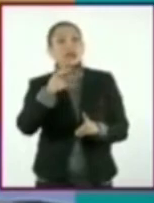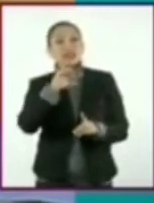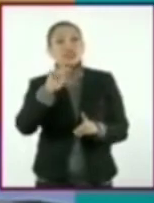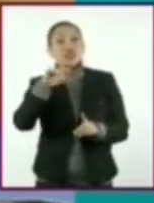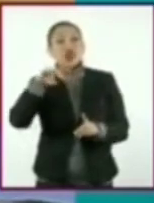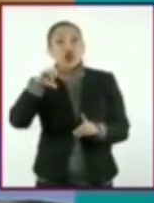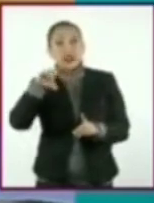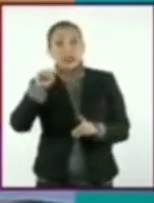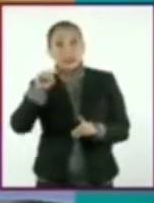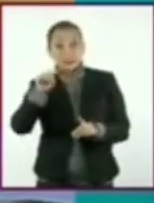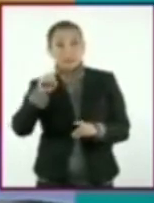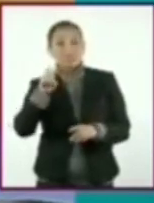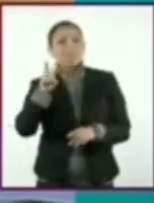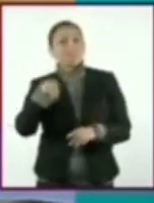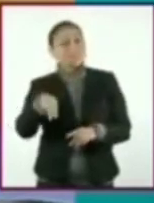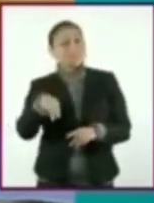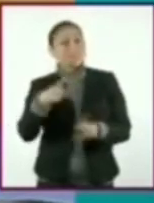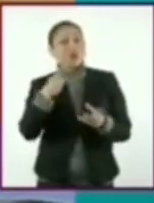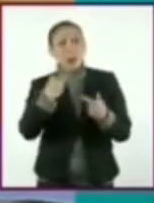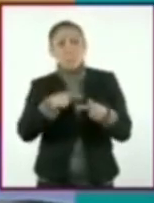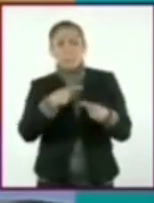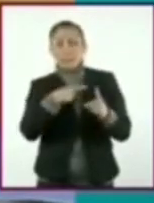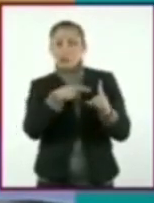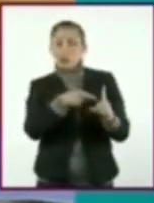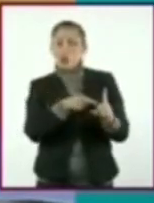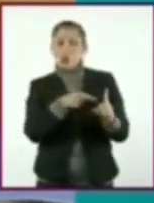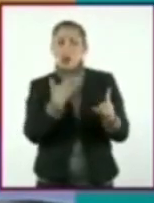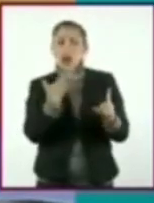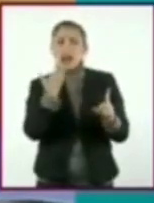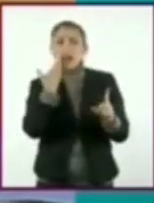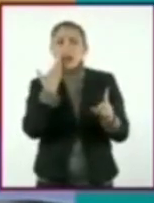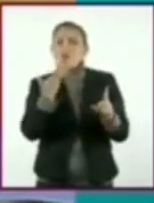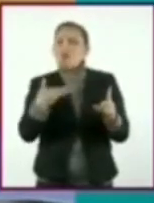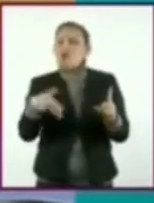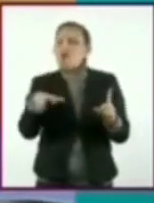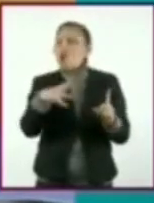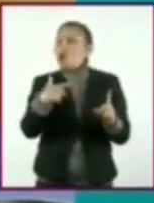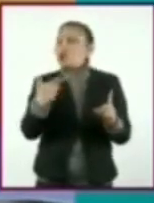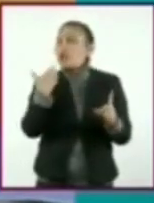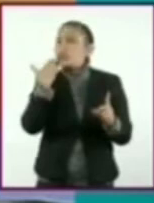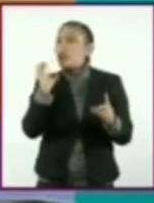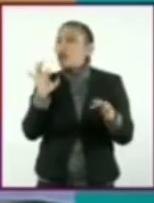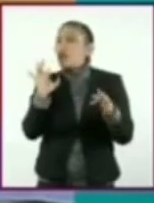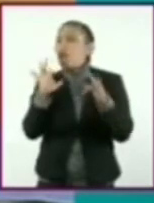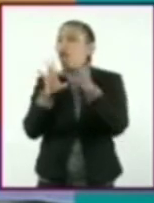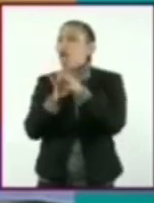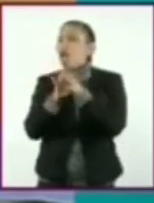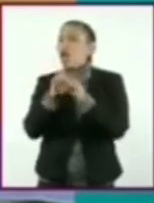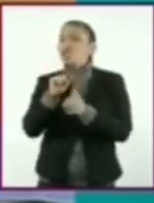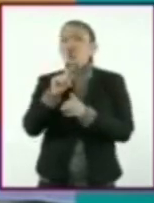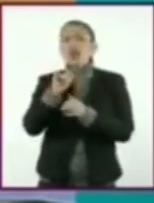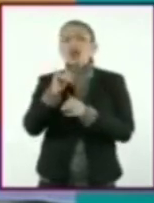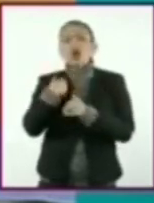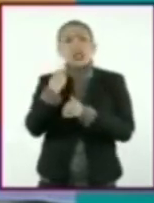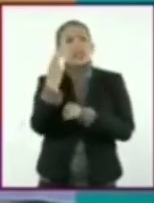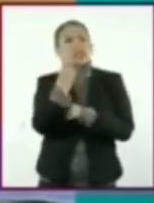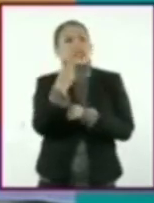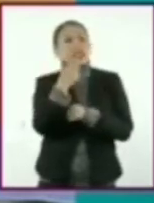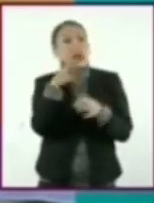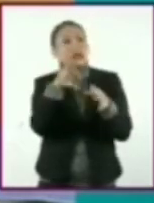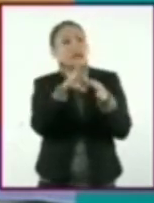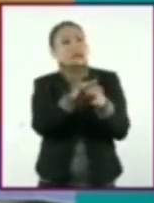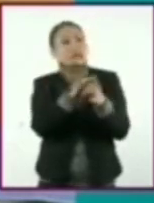adicciones. En realidad, una persona busca adherirse a una sustancia o se vuelve dependiente